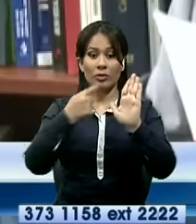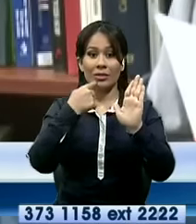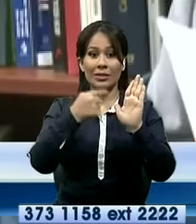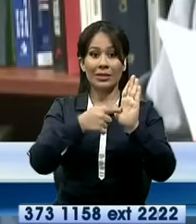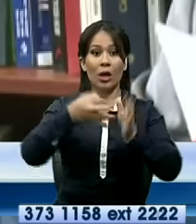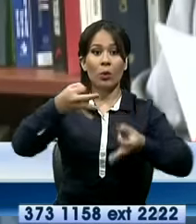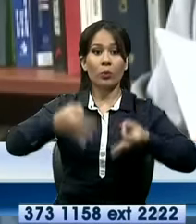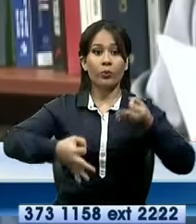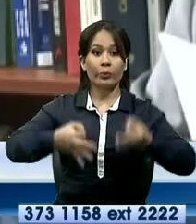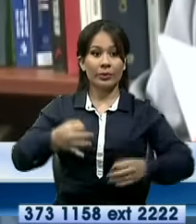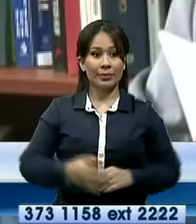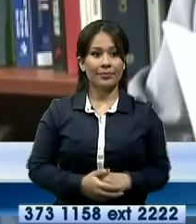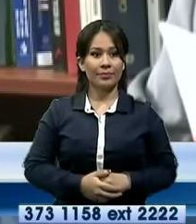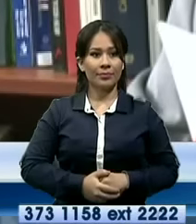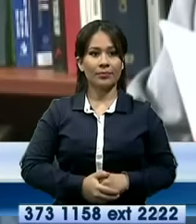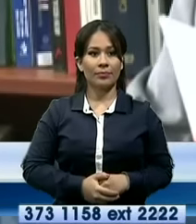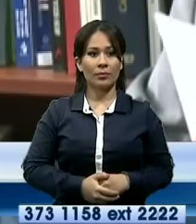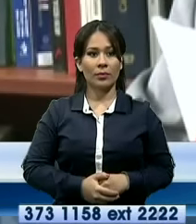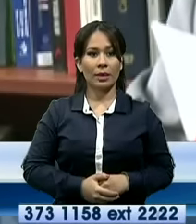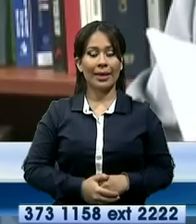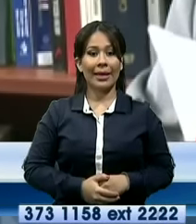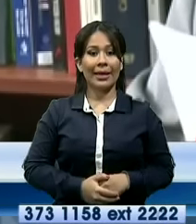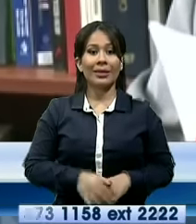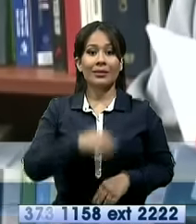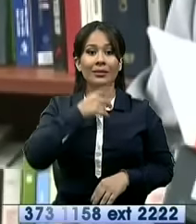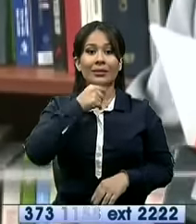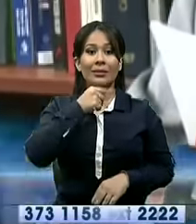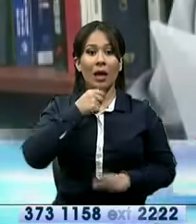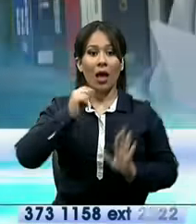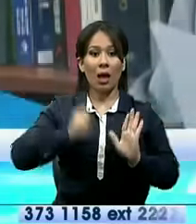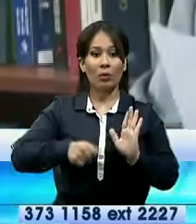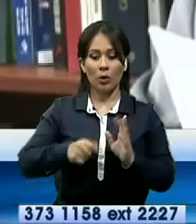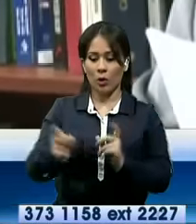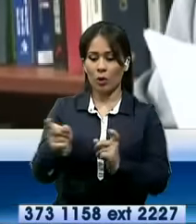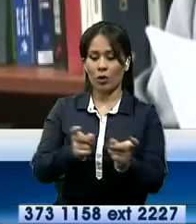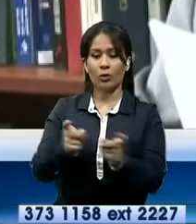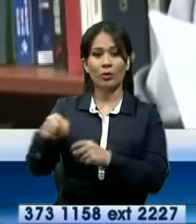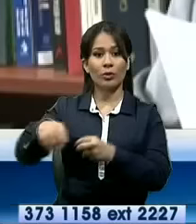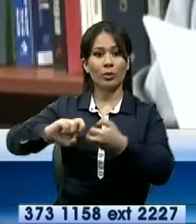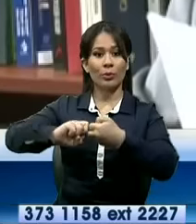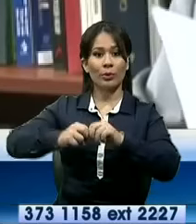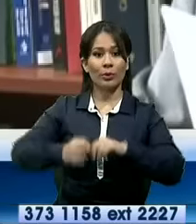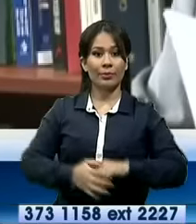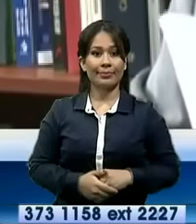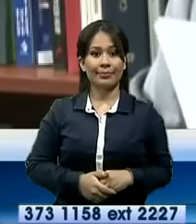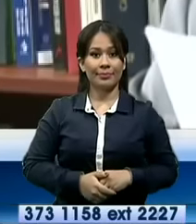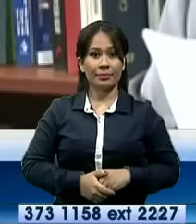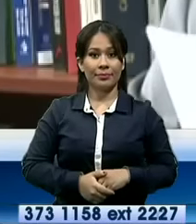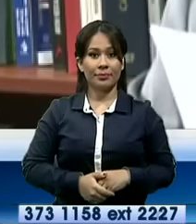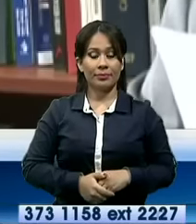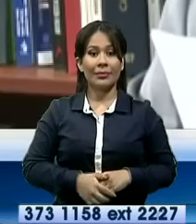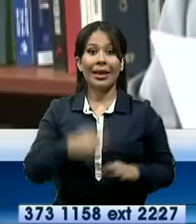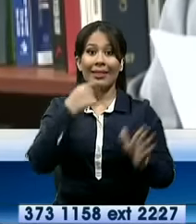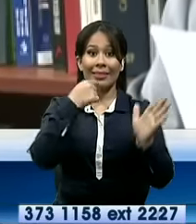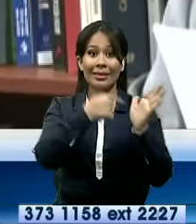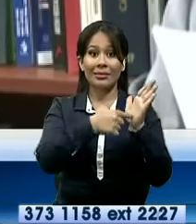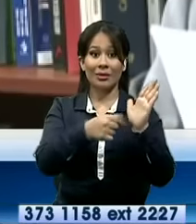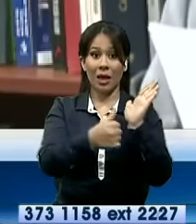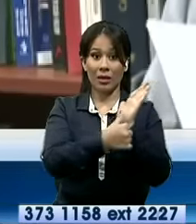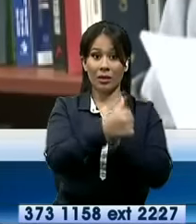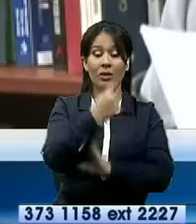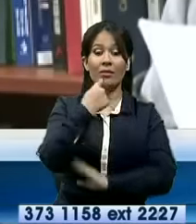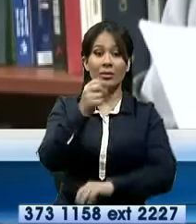Función Judicial, que es el cuerpo legislativo que regula estos asuntos. Y esta disposición dice con toda